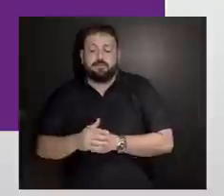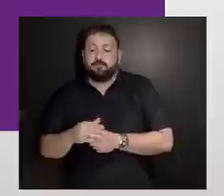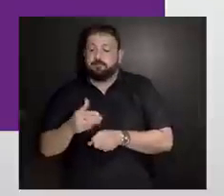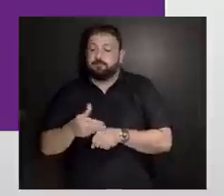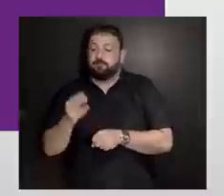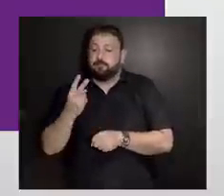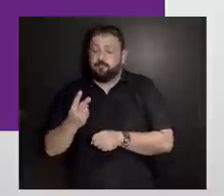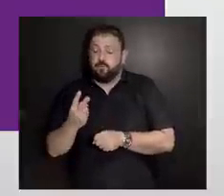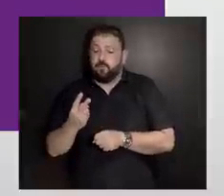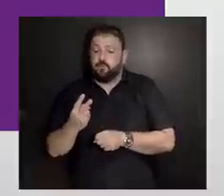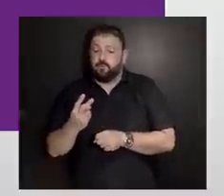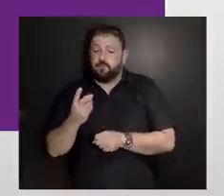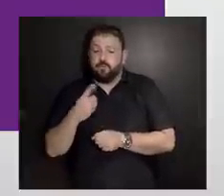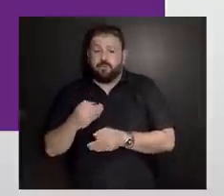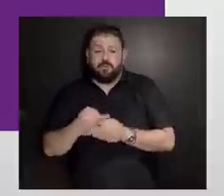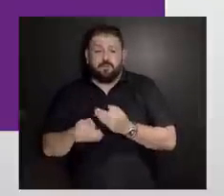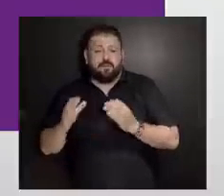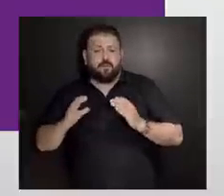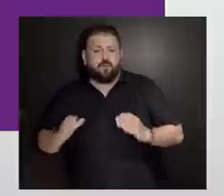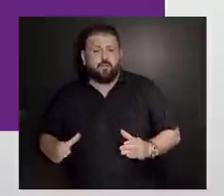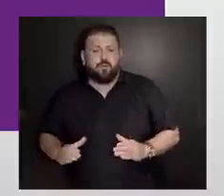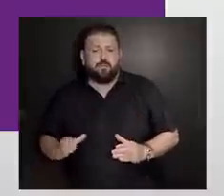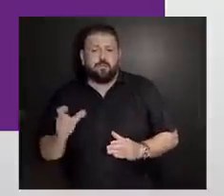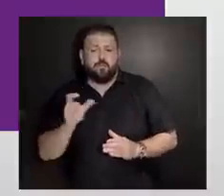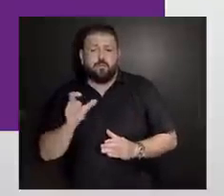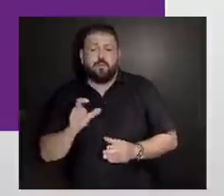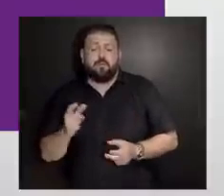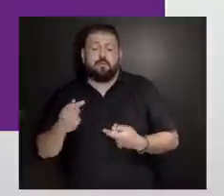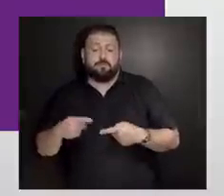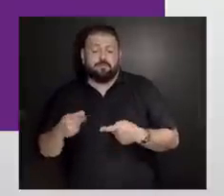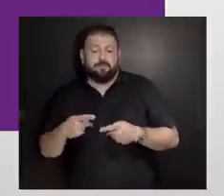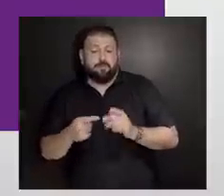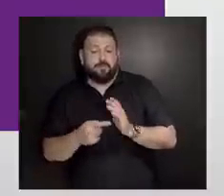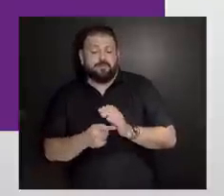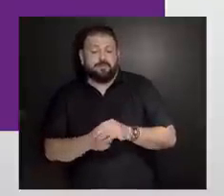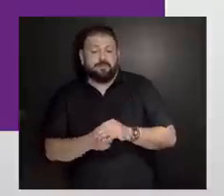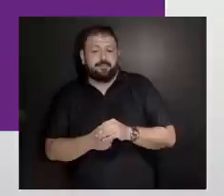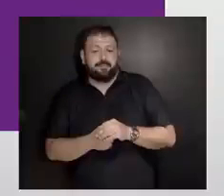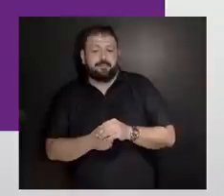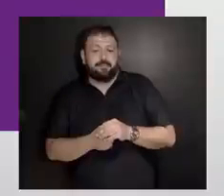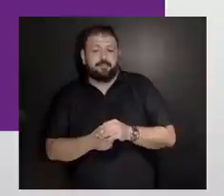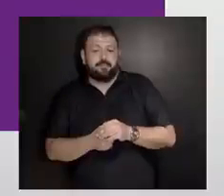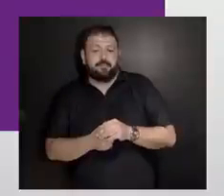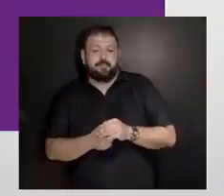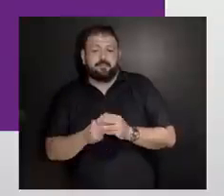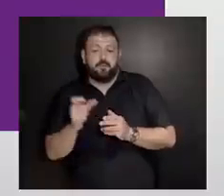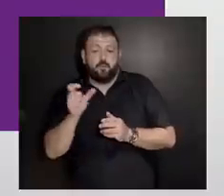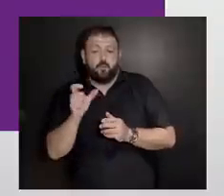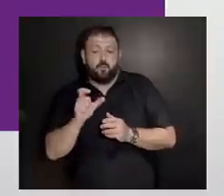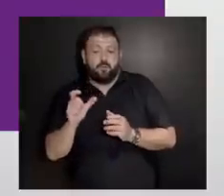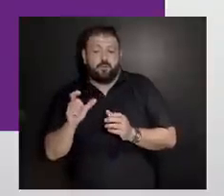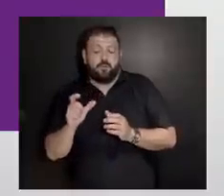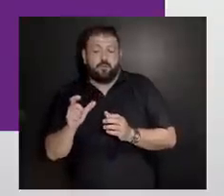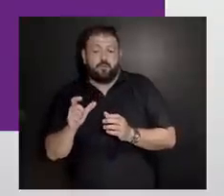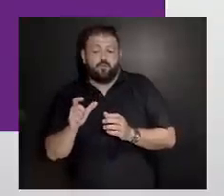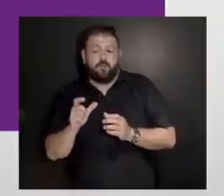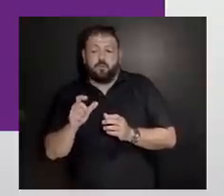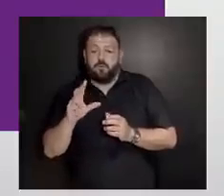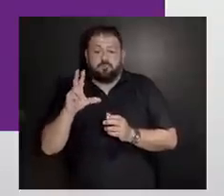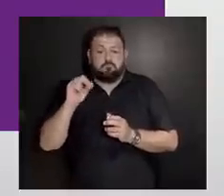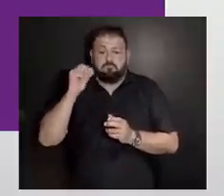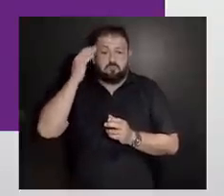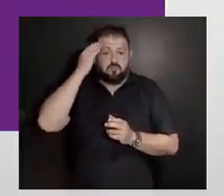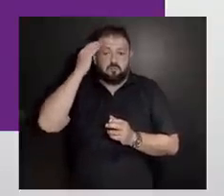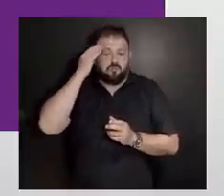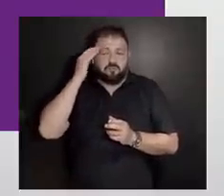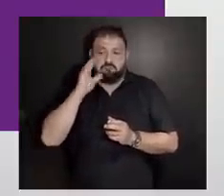cetónicos. Estos cuerpos cetónicos se refieren a que es esto que les mencionaba hace un poco. Cuando nuestro cuerpo no reconoce o no puede